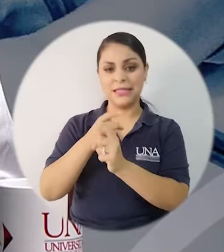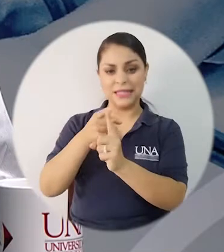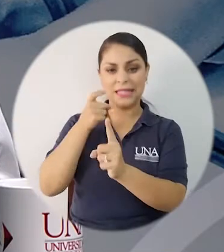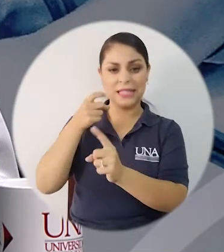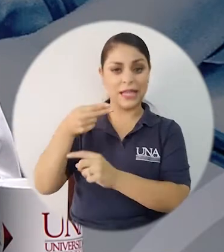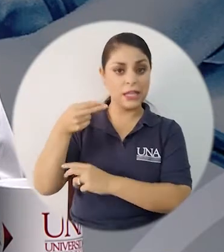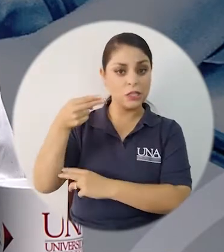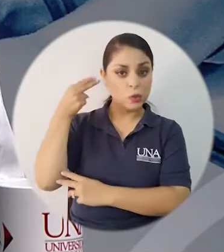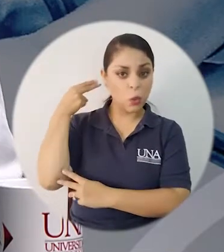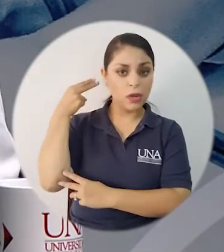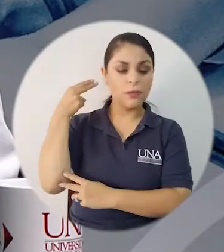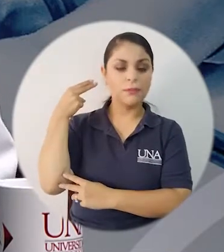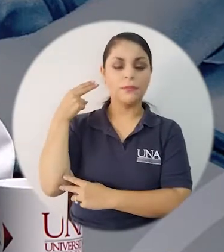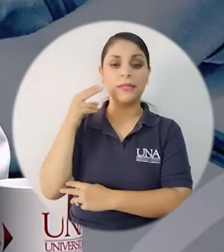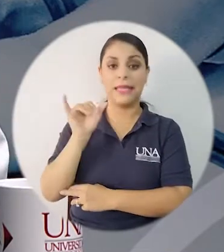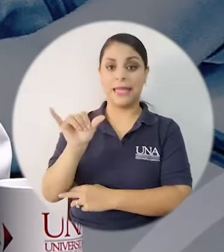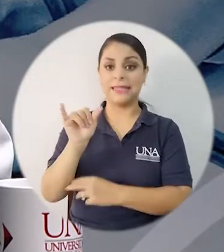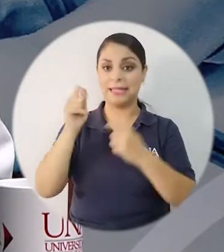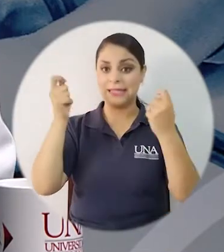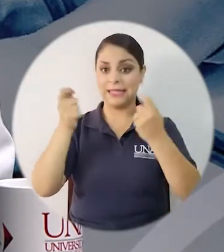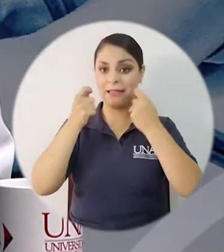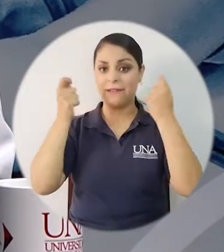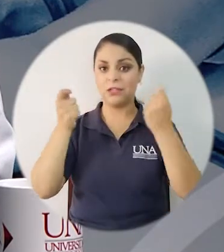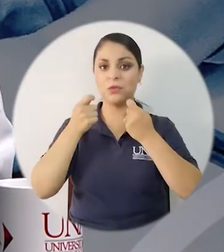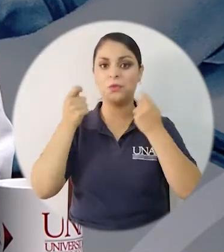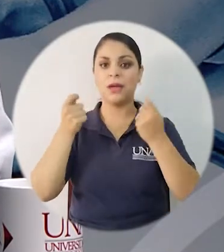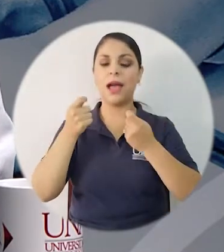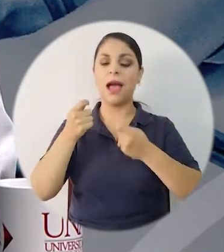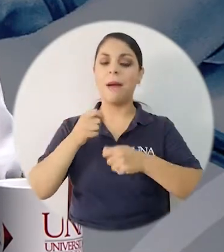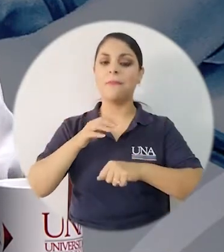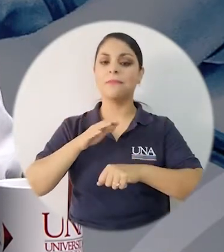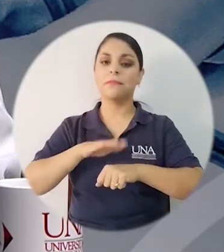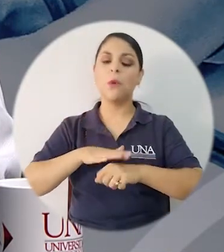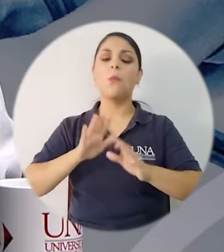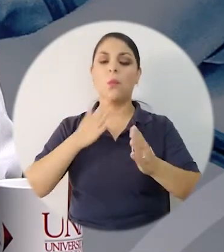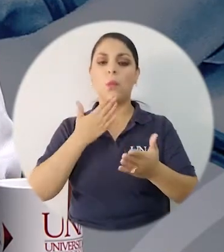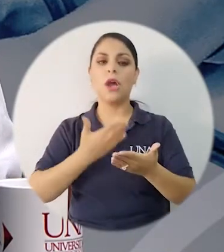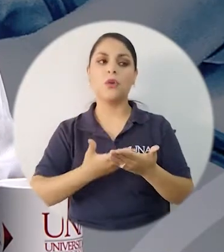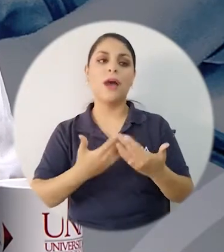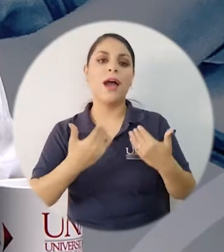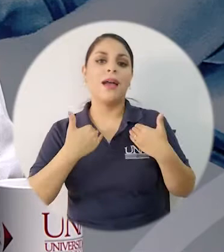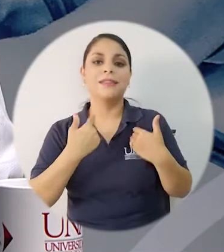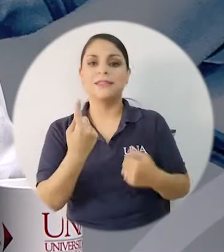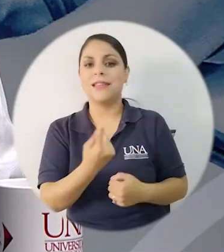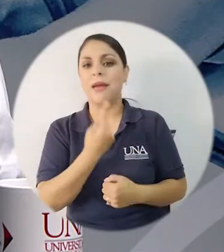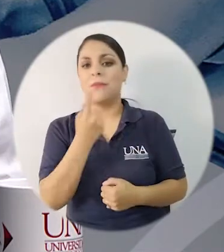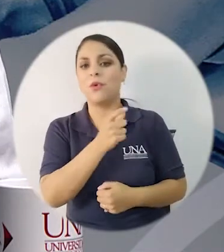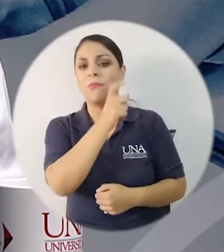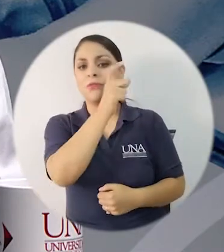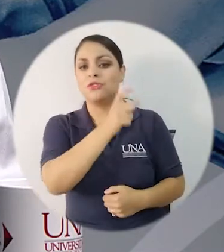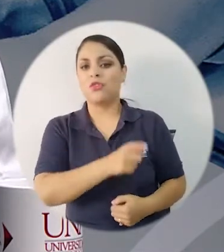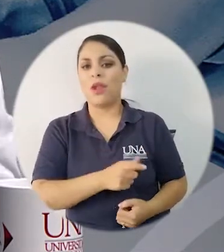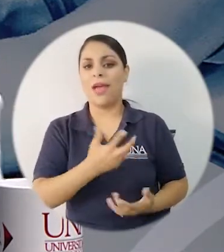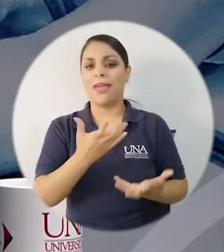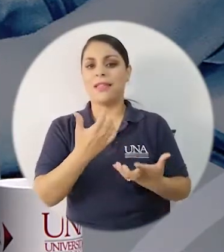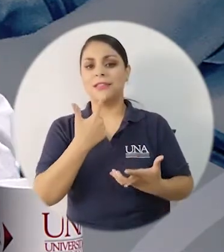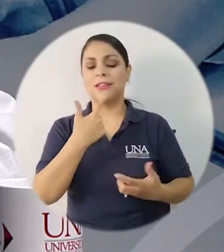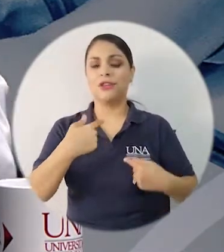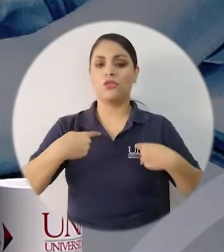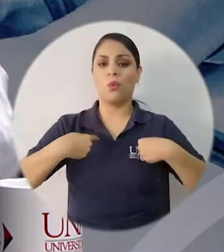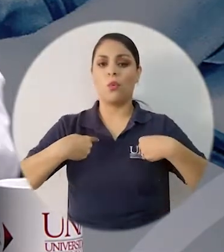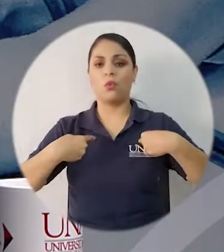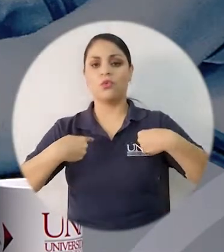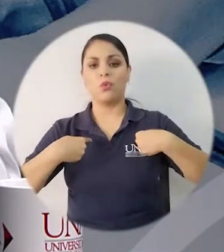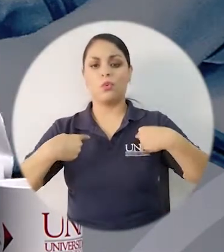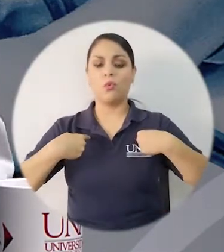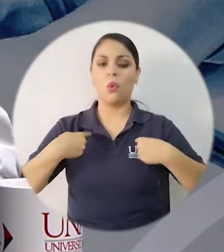la historiografía, esta celebración ha permitido, nunca hace falta el figurón que quiera robar el espacio, ¿verdad?, y quiera decir,